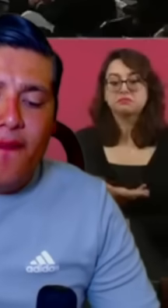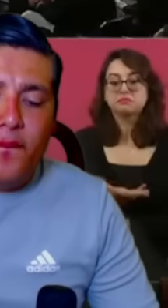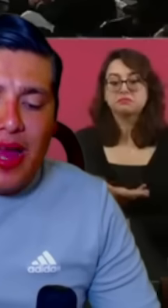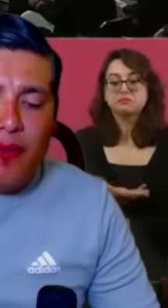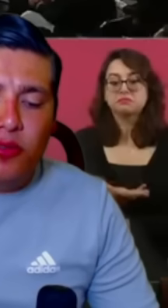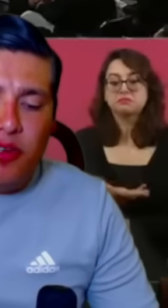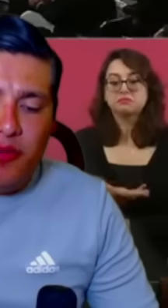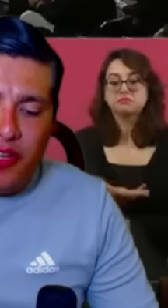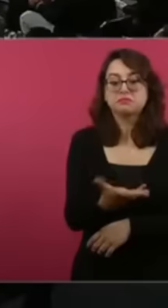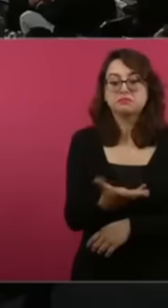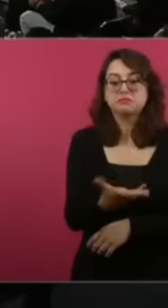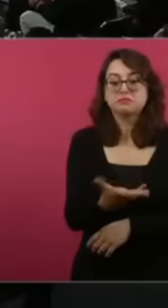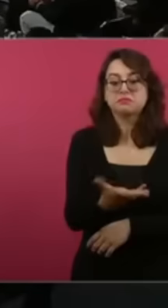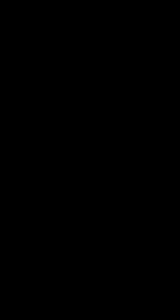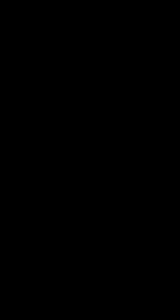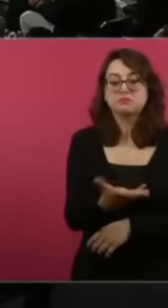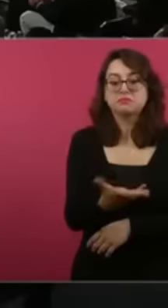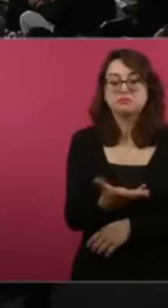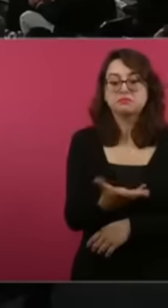democracia. Veamos el video.